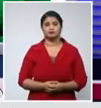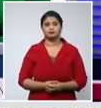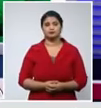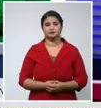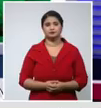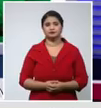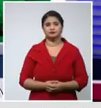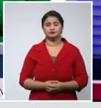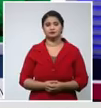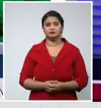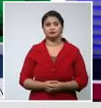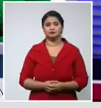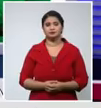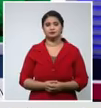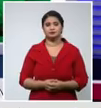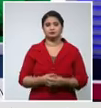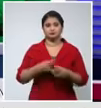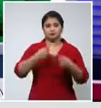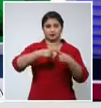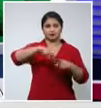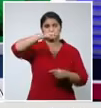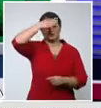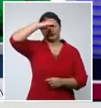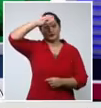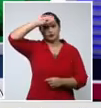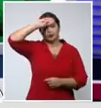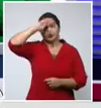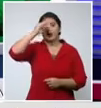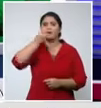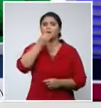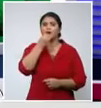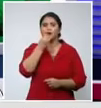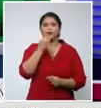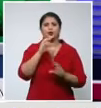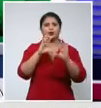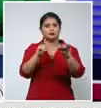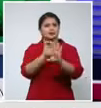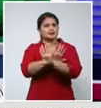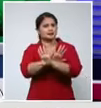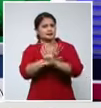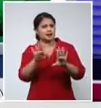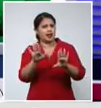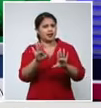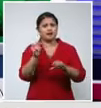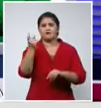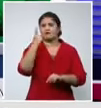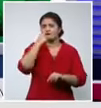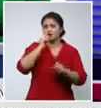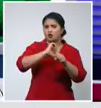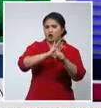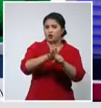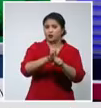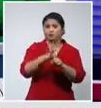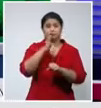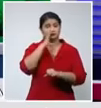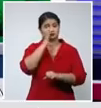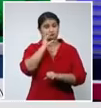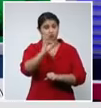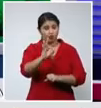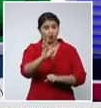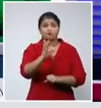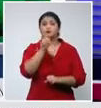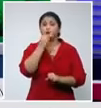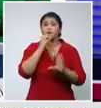territorio, podemos cantar victoria de que esté resuelto el problema de la transmisión. Podemos decir que hay transmisión en toda